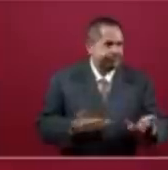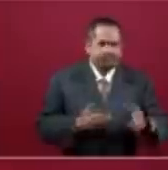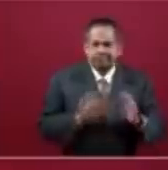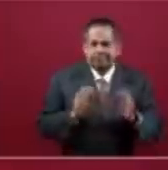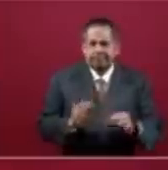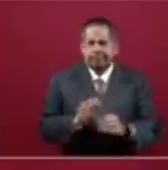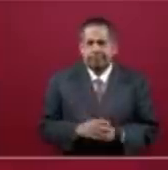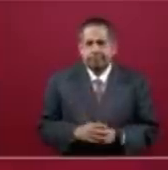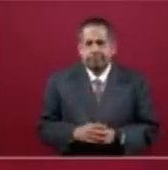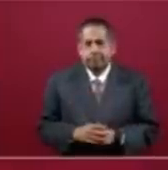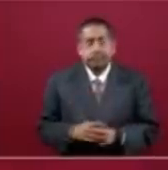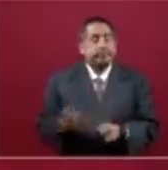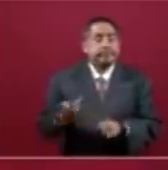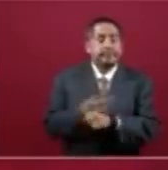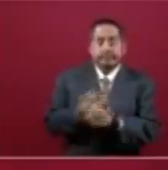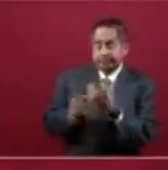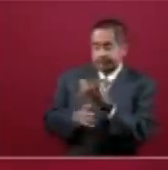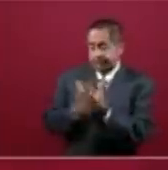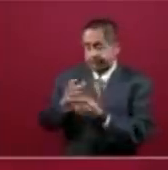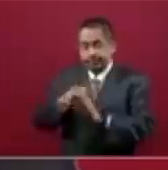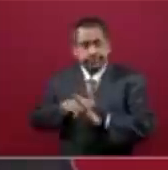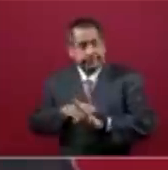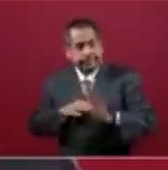¿Qué pasa con los migrantes?